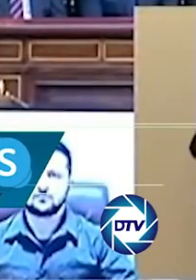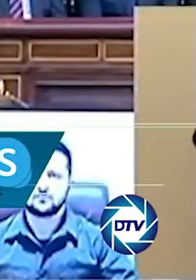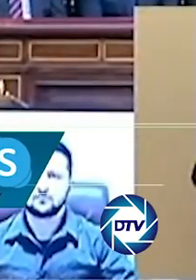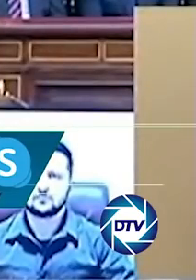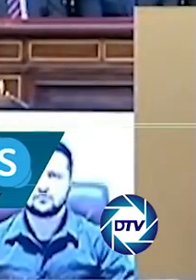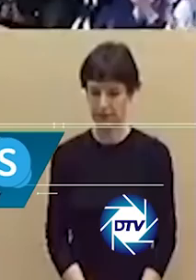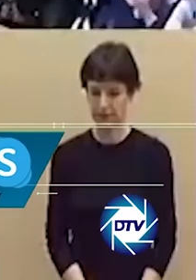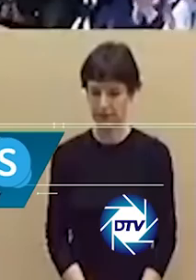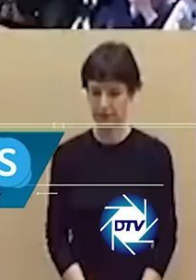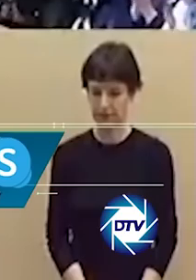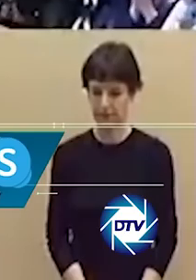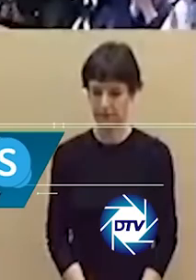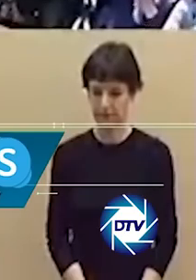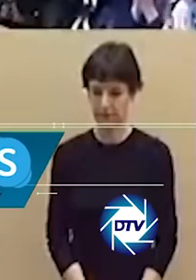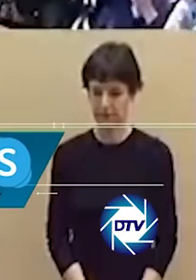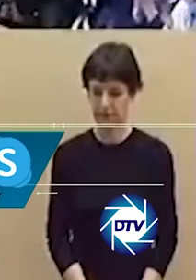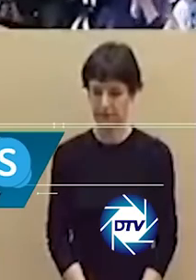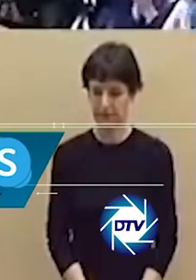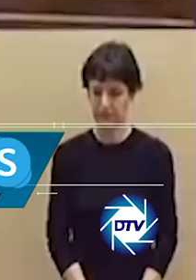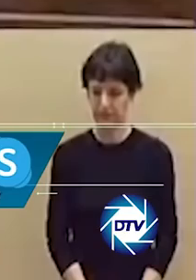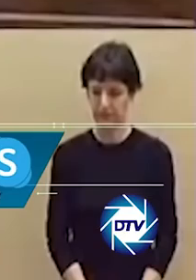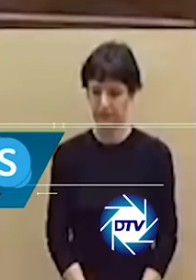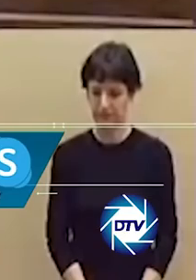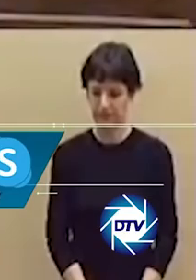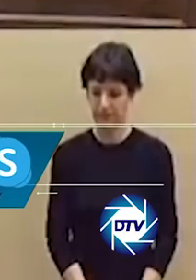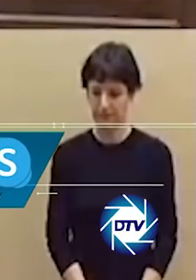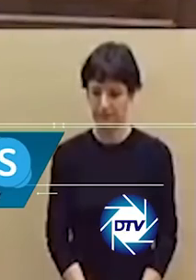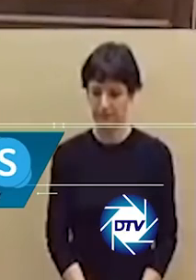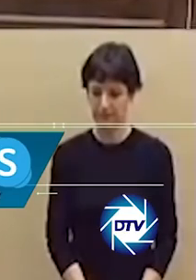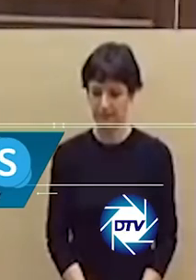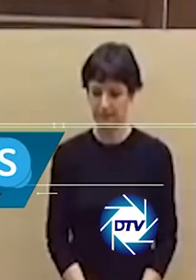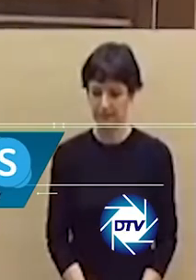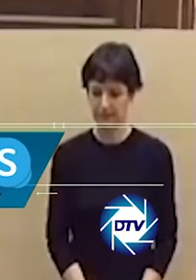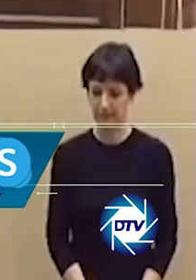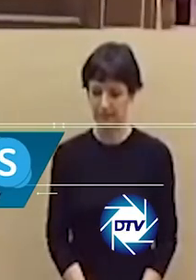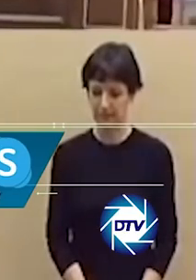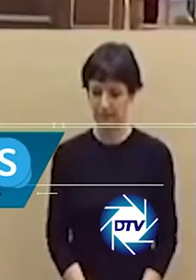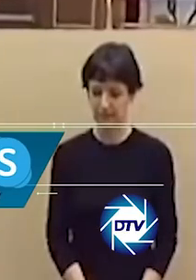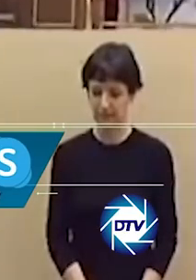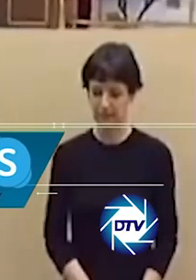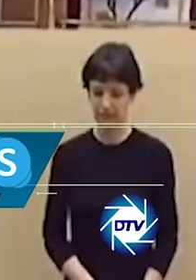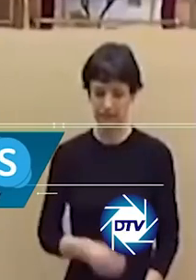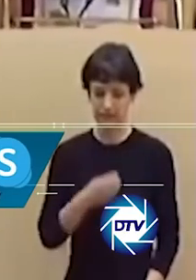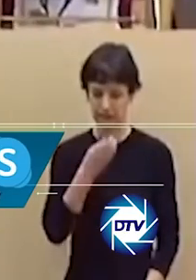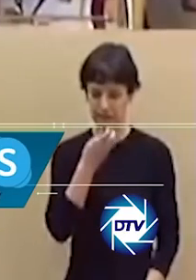no tendría sentido. En esa cuestión hay que buscar las fórmulas, hay que